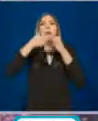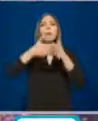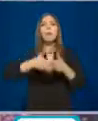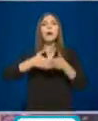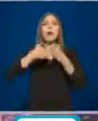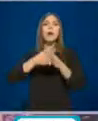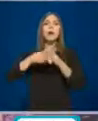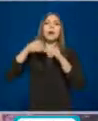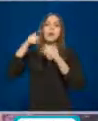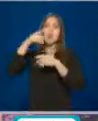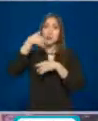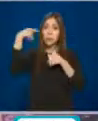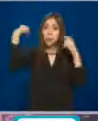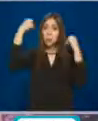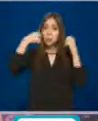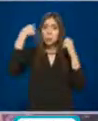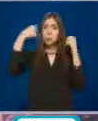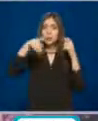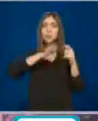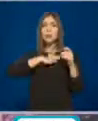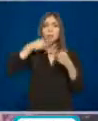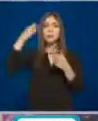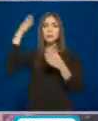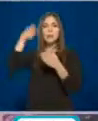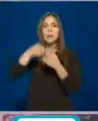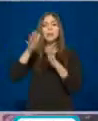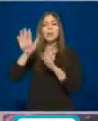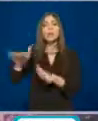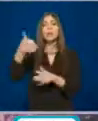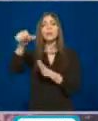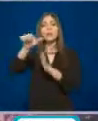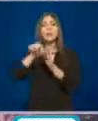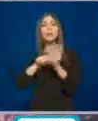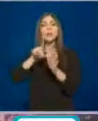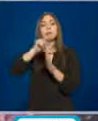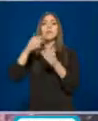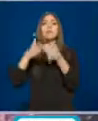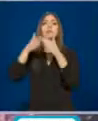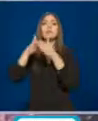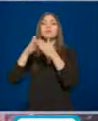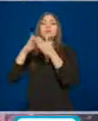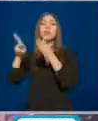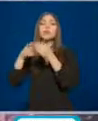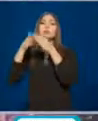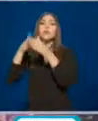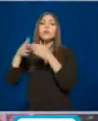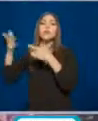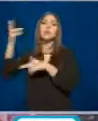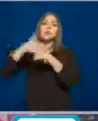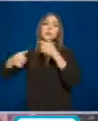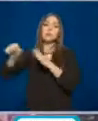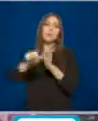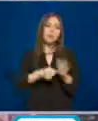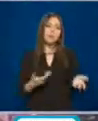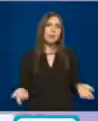Pero ¿Qué te pagan dices, Pablo? dinero, como nadie quiere vivir ahí, te pagan $2,000 al mes si quieres, te dan Está bueno. casa. Está buena para ahorrar.